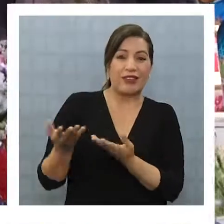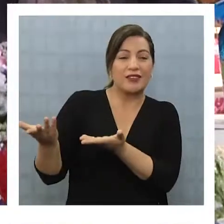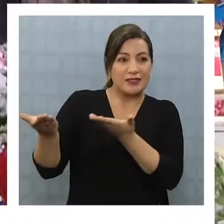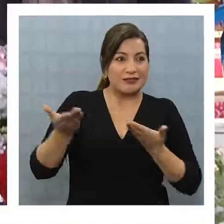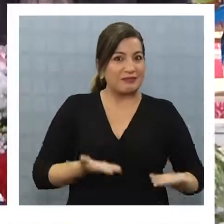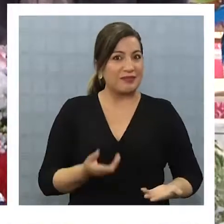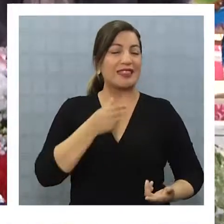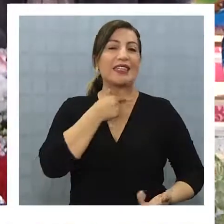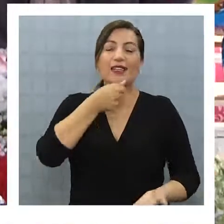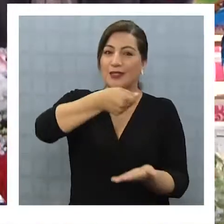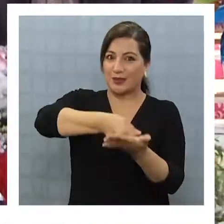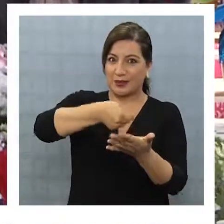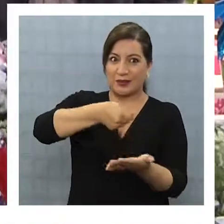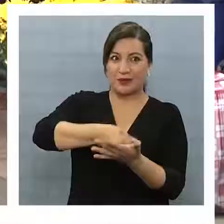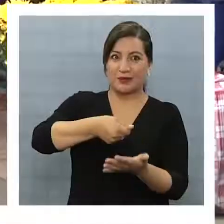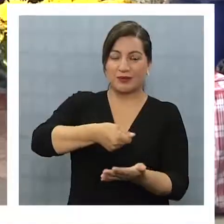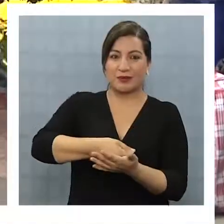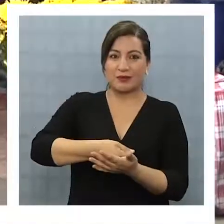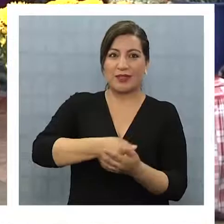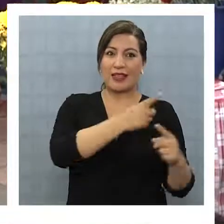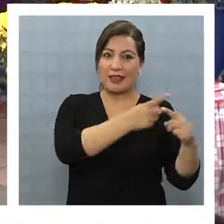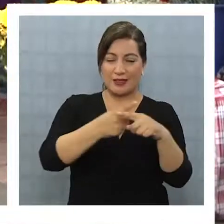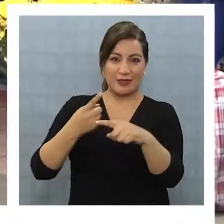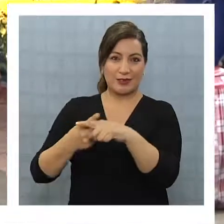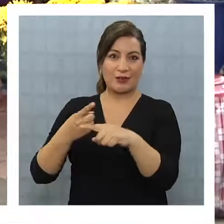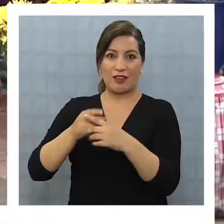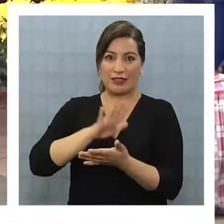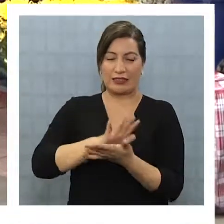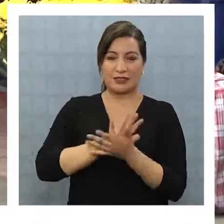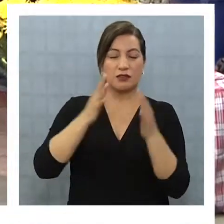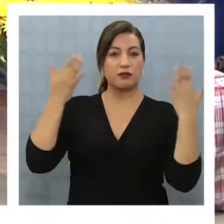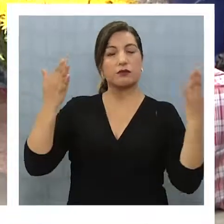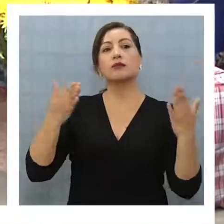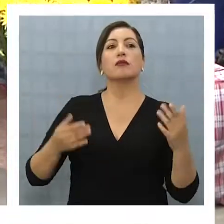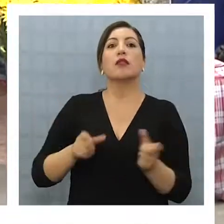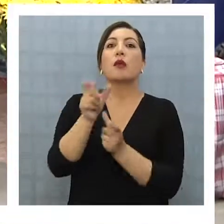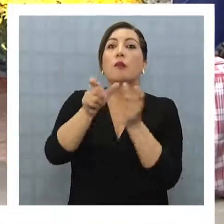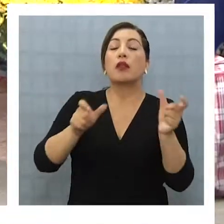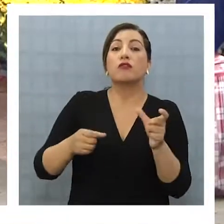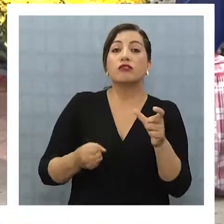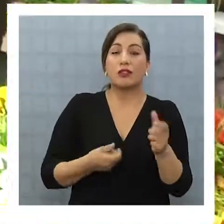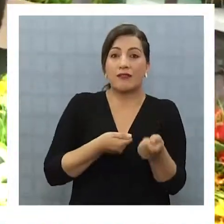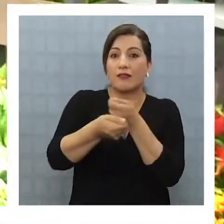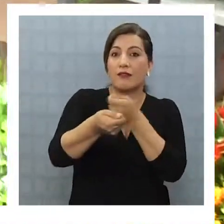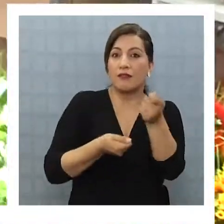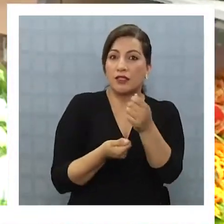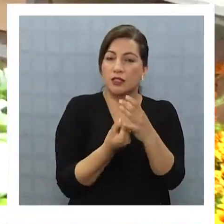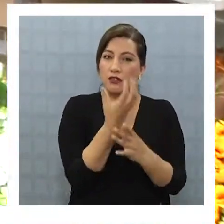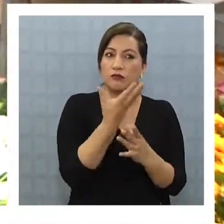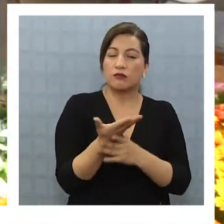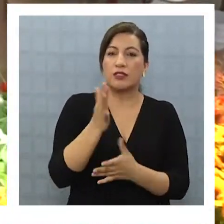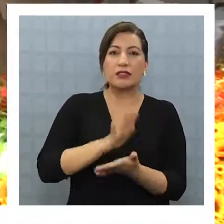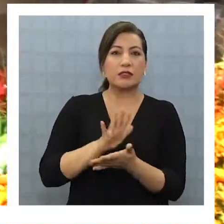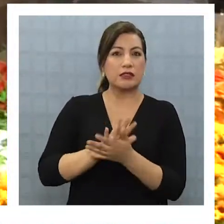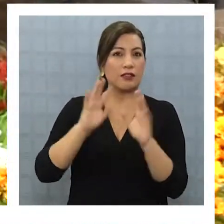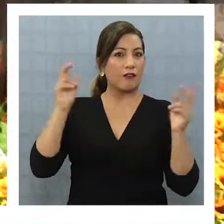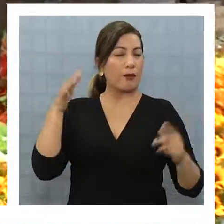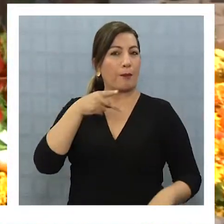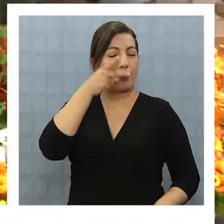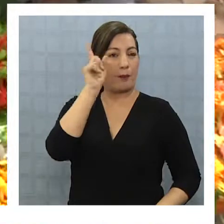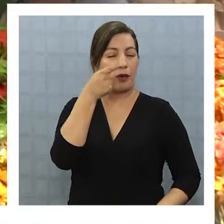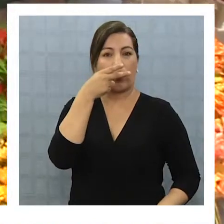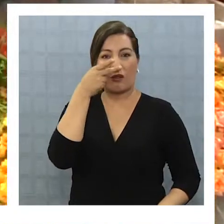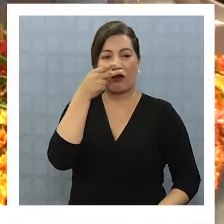espera acudan al Campo Santo durante la celebración. Para las floristas del Cementerio 3, que la conmemoración del 1 de